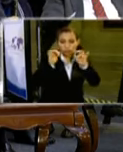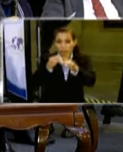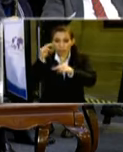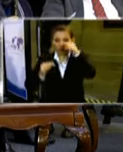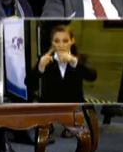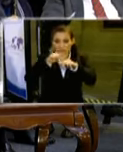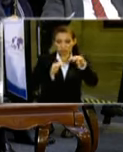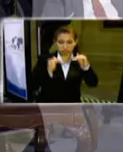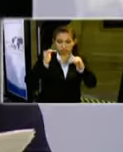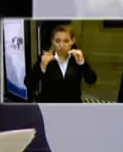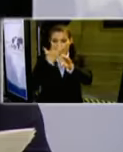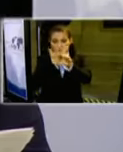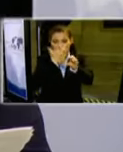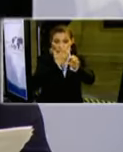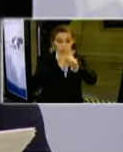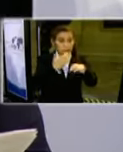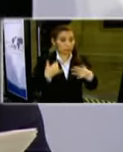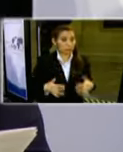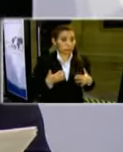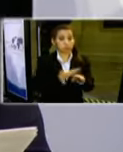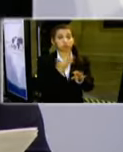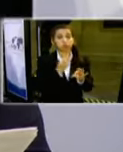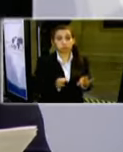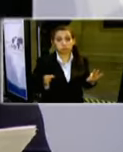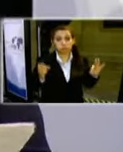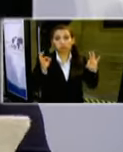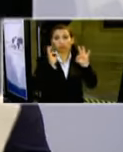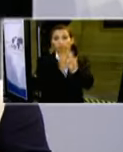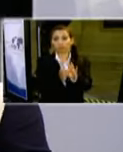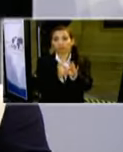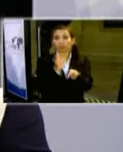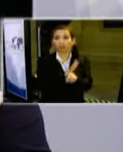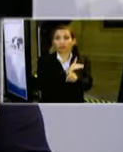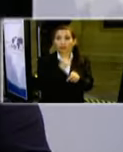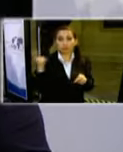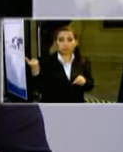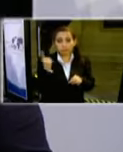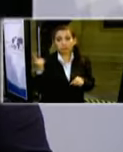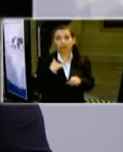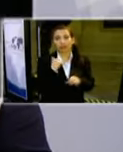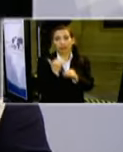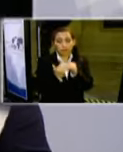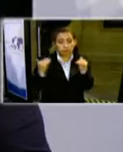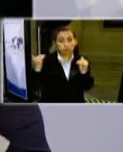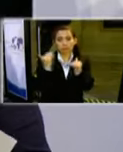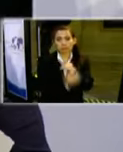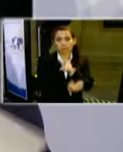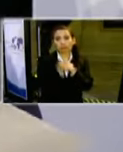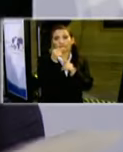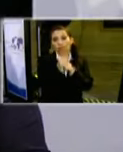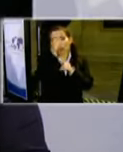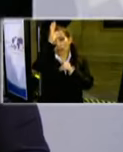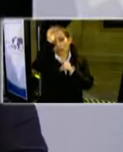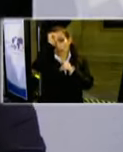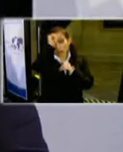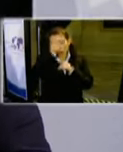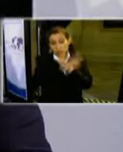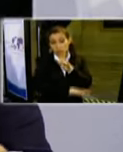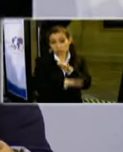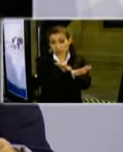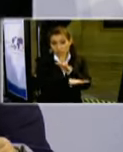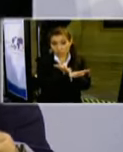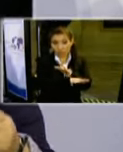niveles con Estados Unidos ha sido muy importante porque se ha avanzado en acuerdos